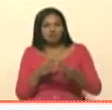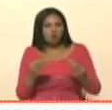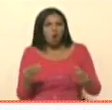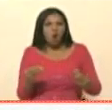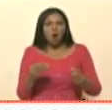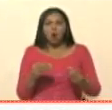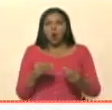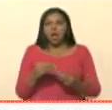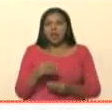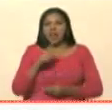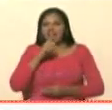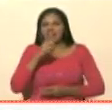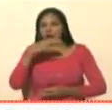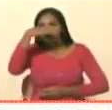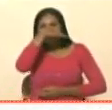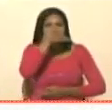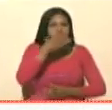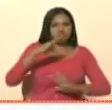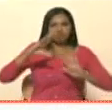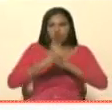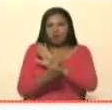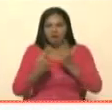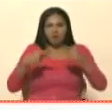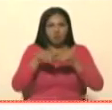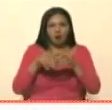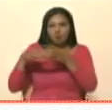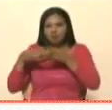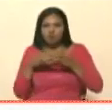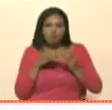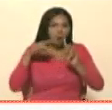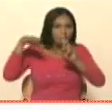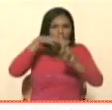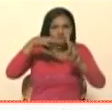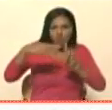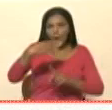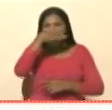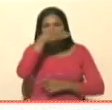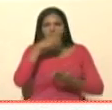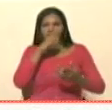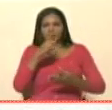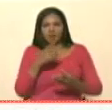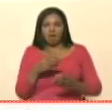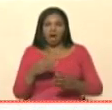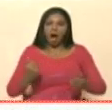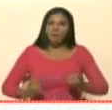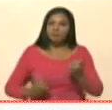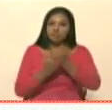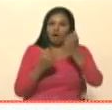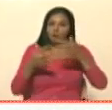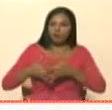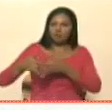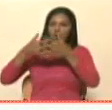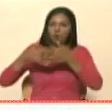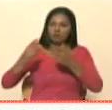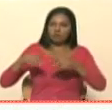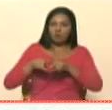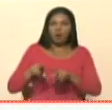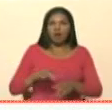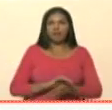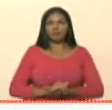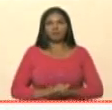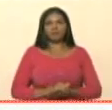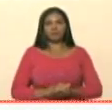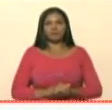criminal, mafiosa. Están actuando como mafias en el exterior, amparados por el gobierno de los Estados Unidos de